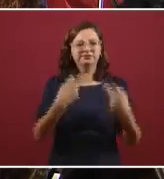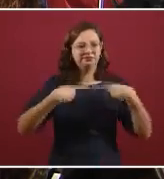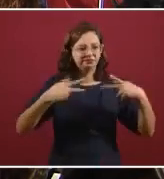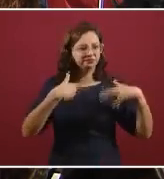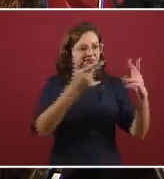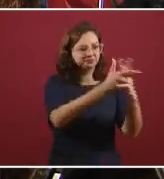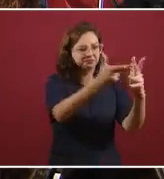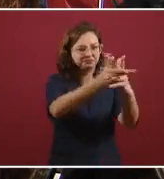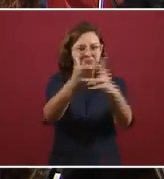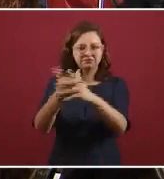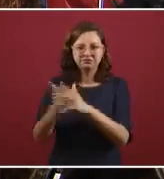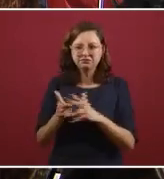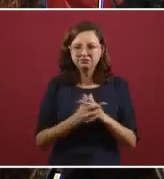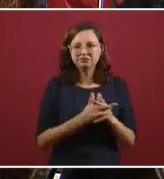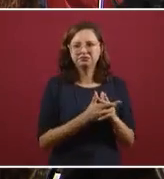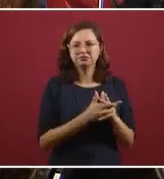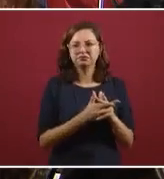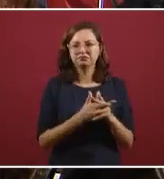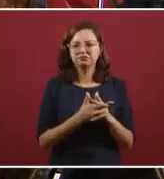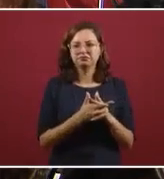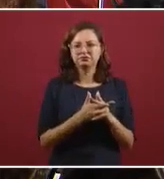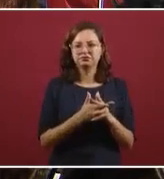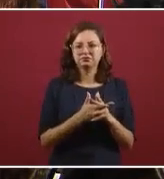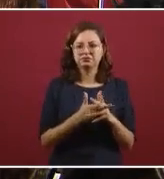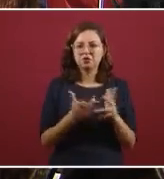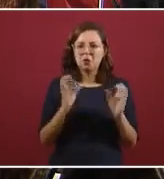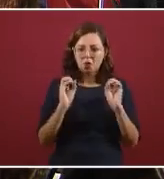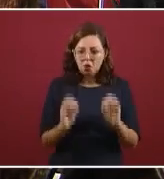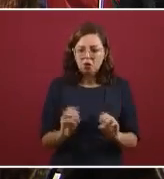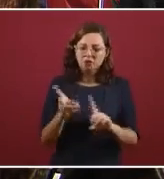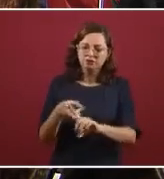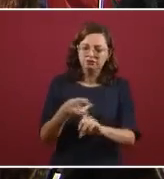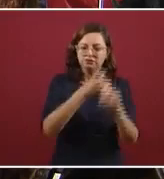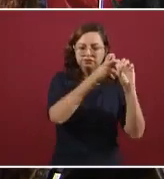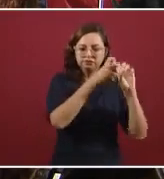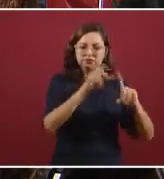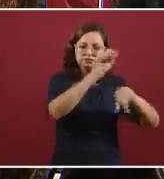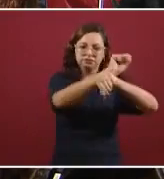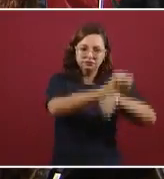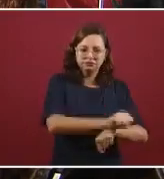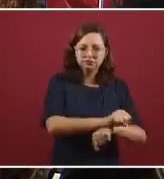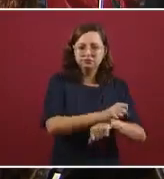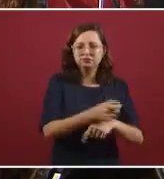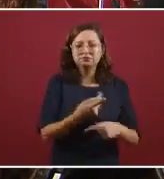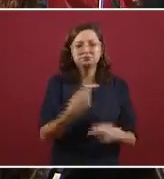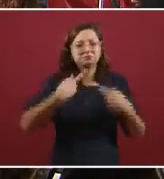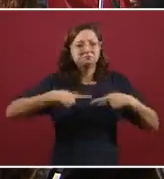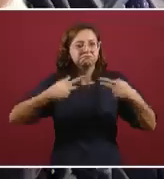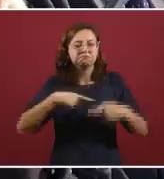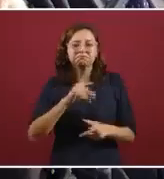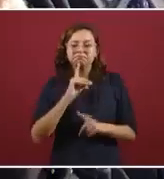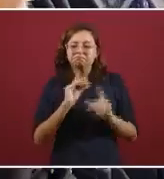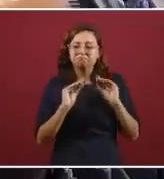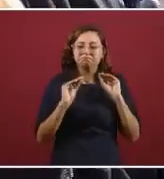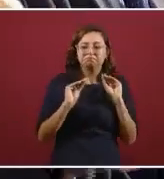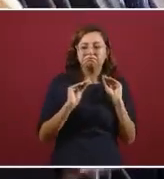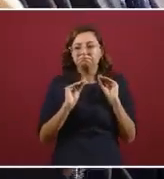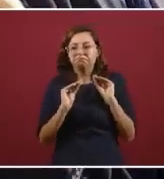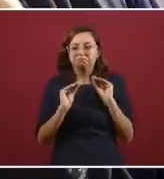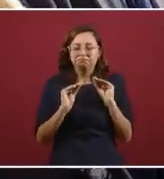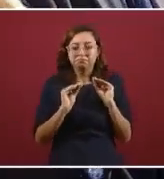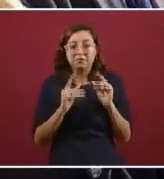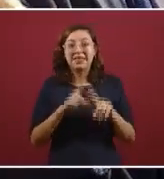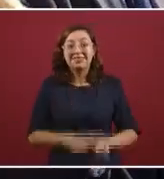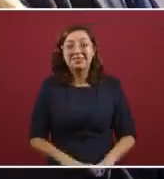la gente o llevándosela para que trabajara para ellos, y la gente no tenía ninguna defensa. En cambio,